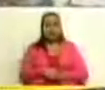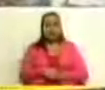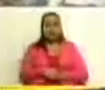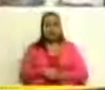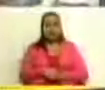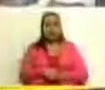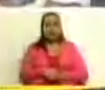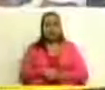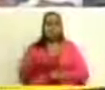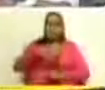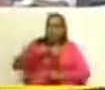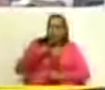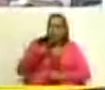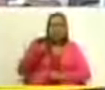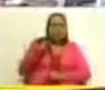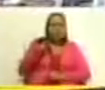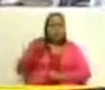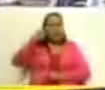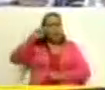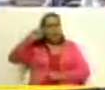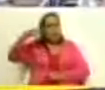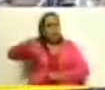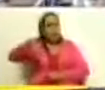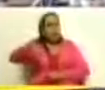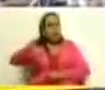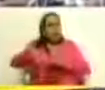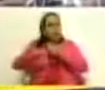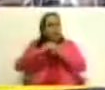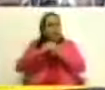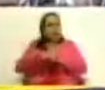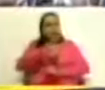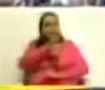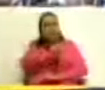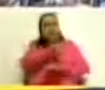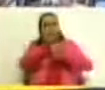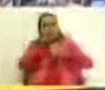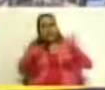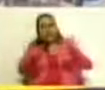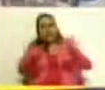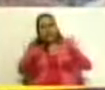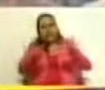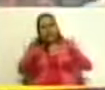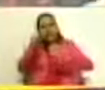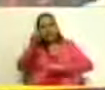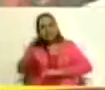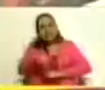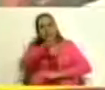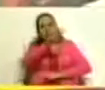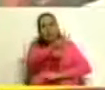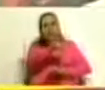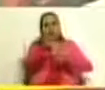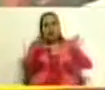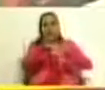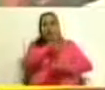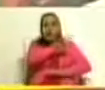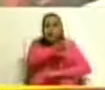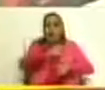pudiéramos decir, recordando hoy, del 27 y 28, lunes y martes,